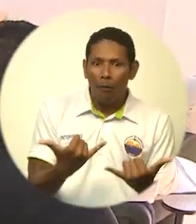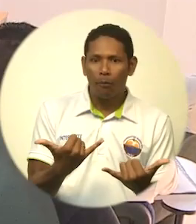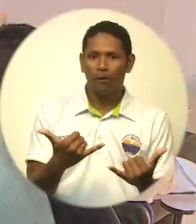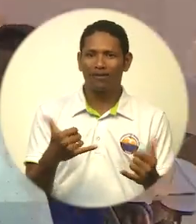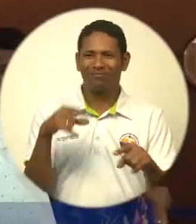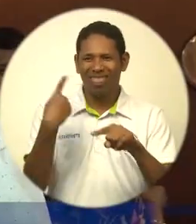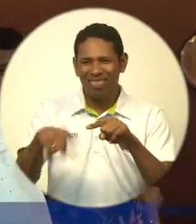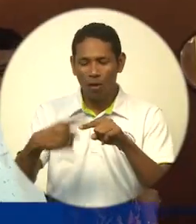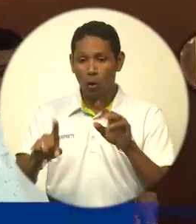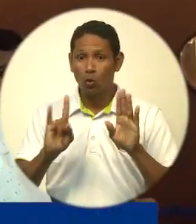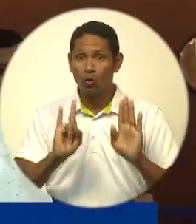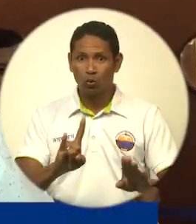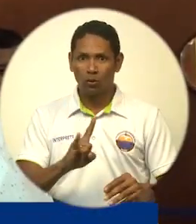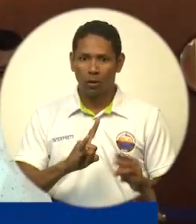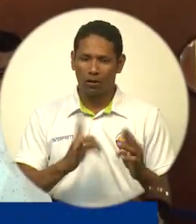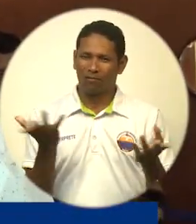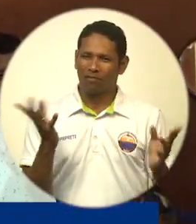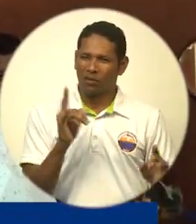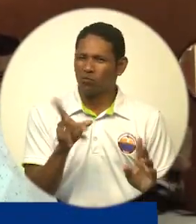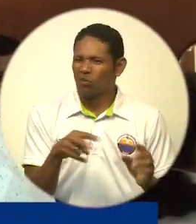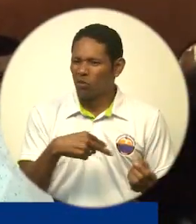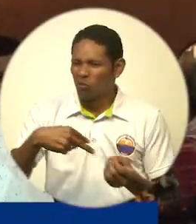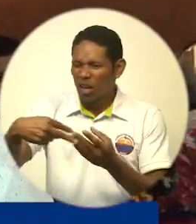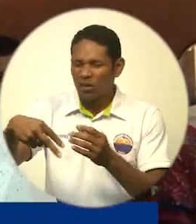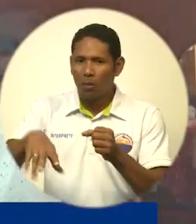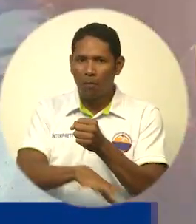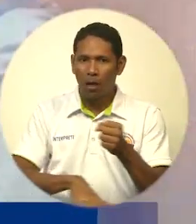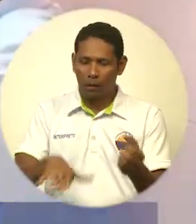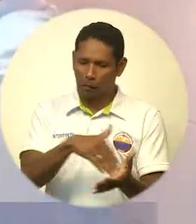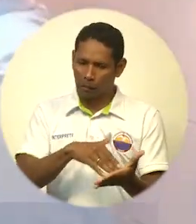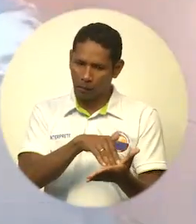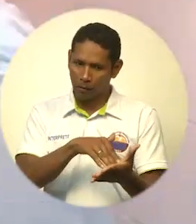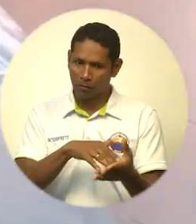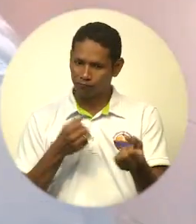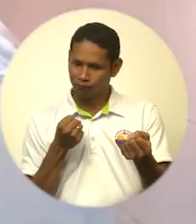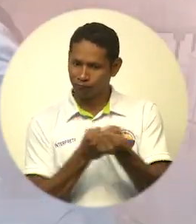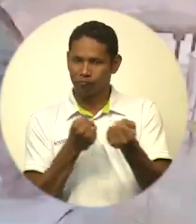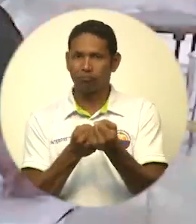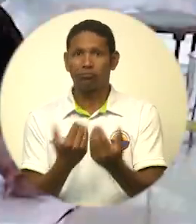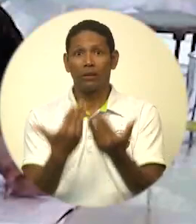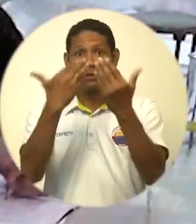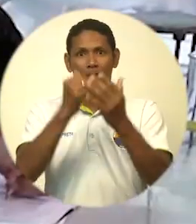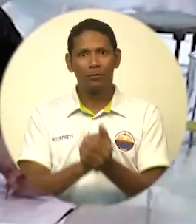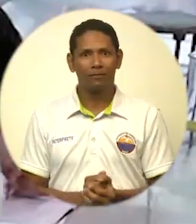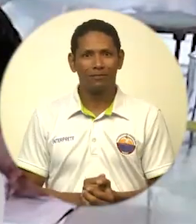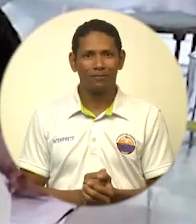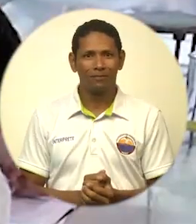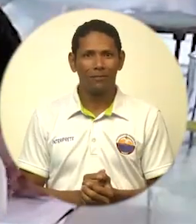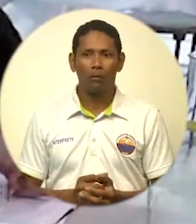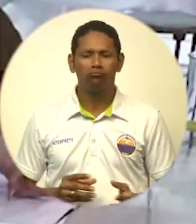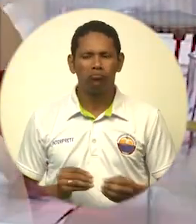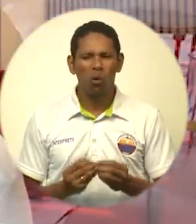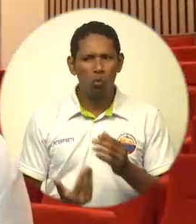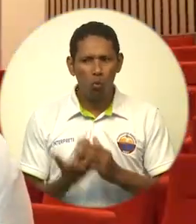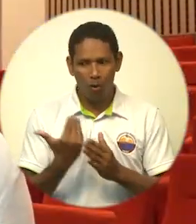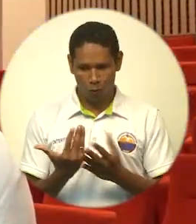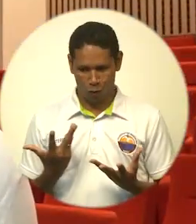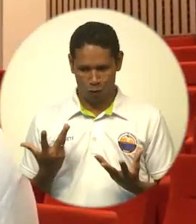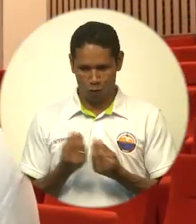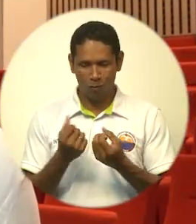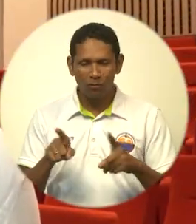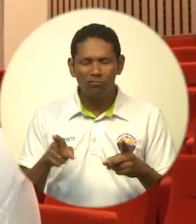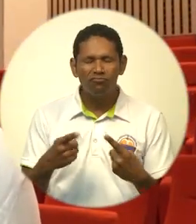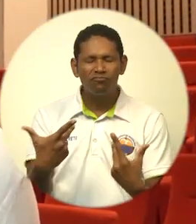pedagógico y llenar esa cantidad de vacío que tenemos hoy en nuestra educación básica. Y el programa de licenciatura en ciencias naturales, con las otras